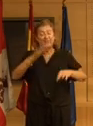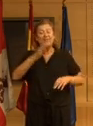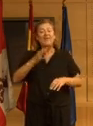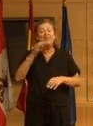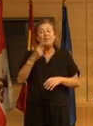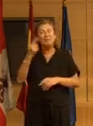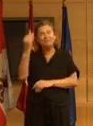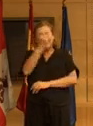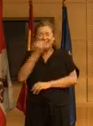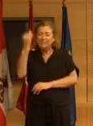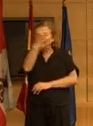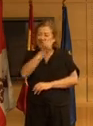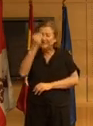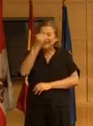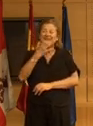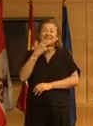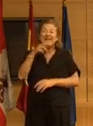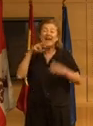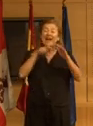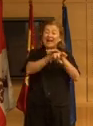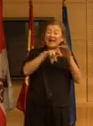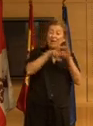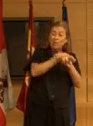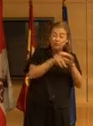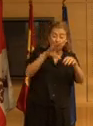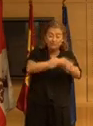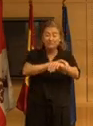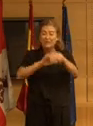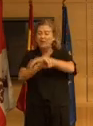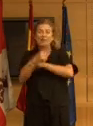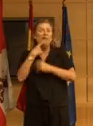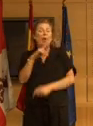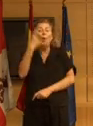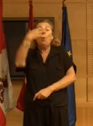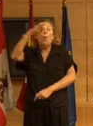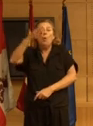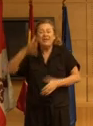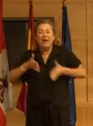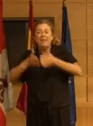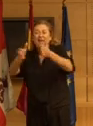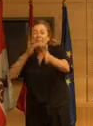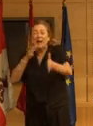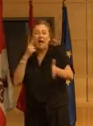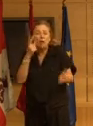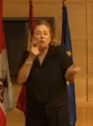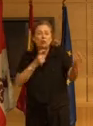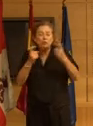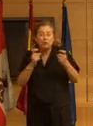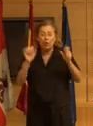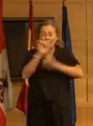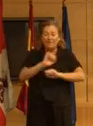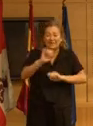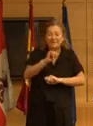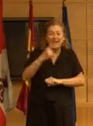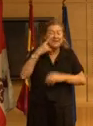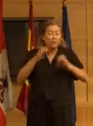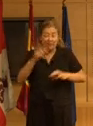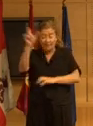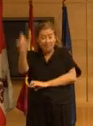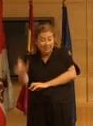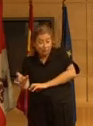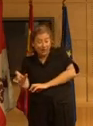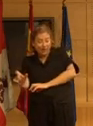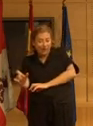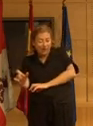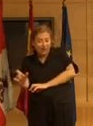una reflexión sobre si el recurso a la contención como única vía para lograr el objetivo de control, protección y seguridad de la persona,